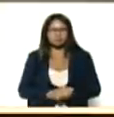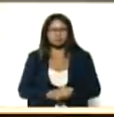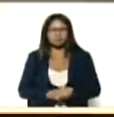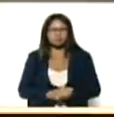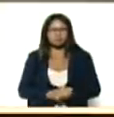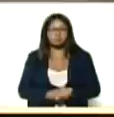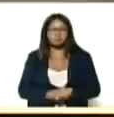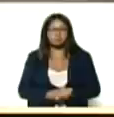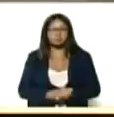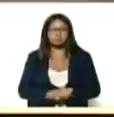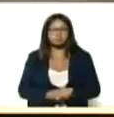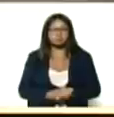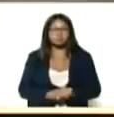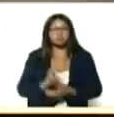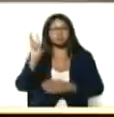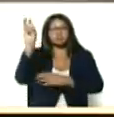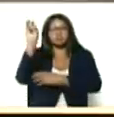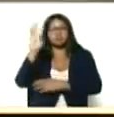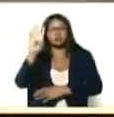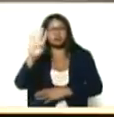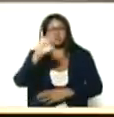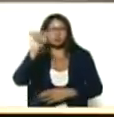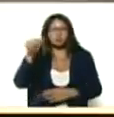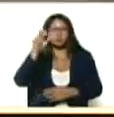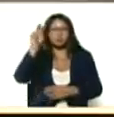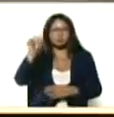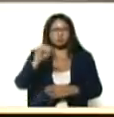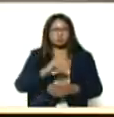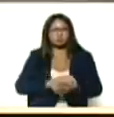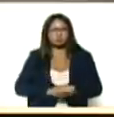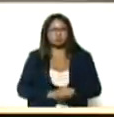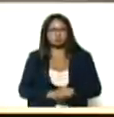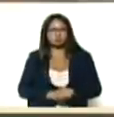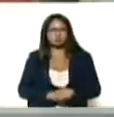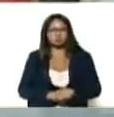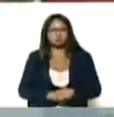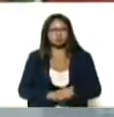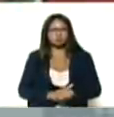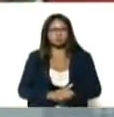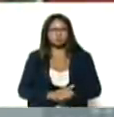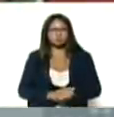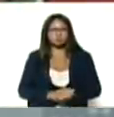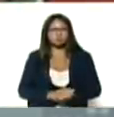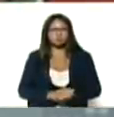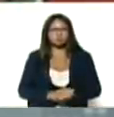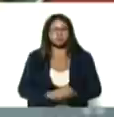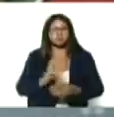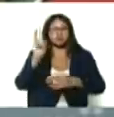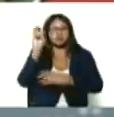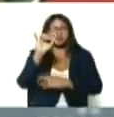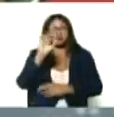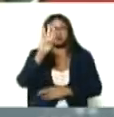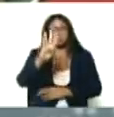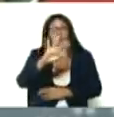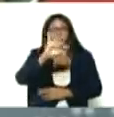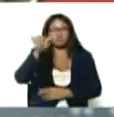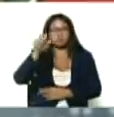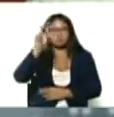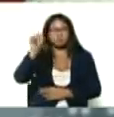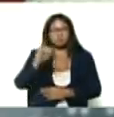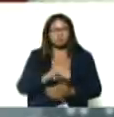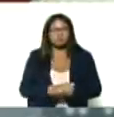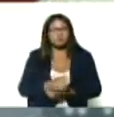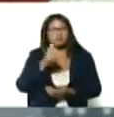4, el viernes 4 de junio, atención Venezuela, viernes 4 de junio,